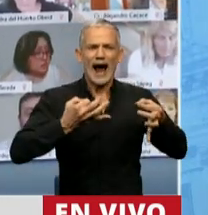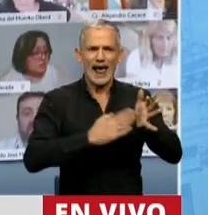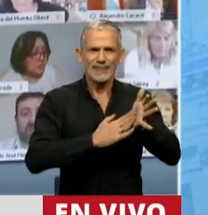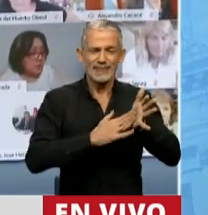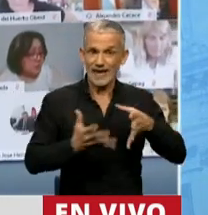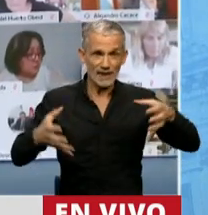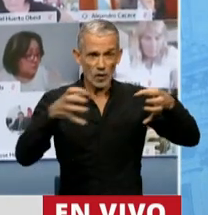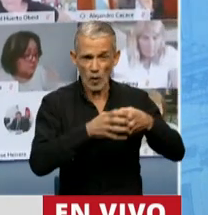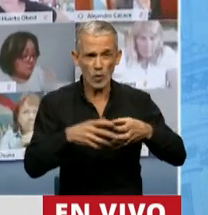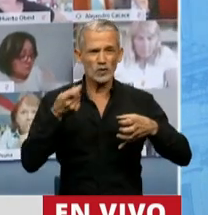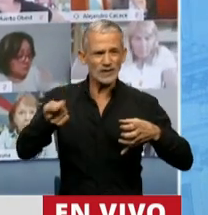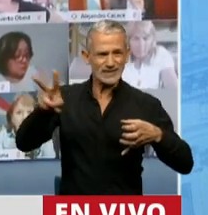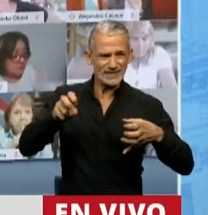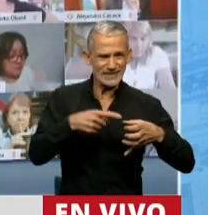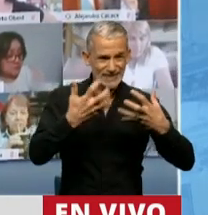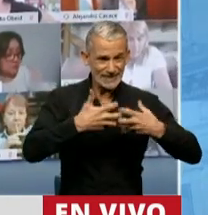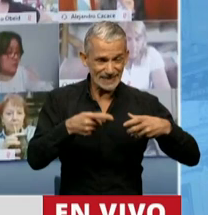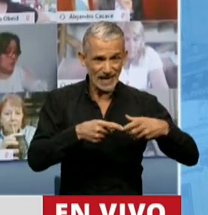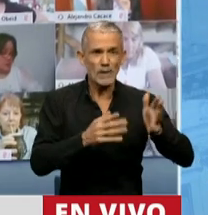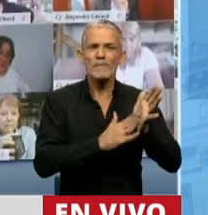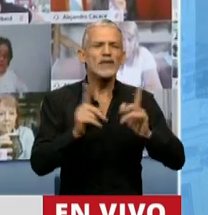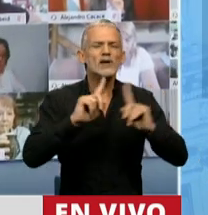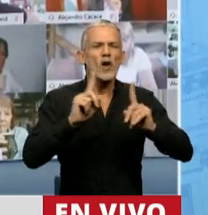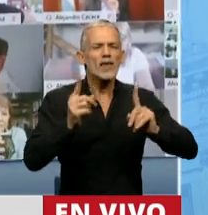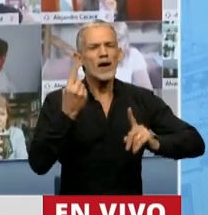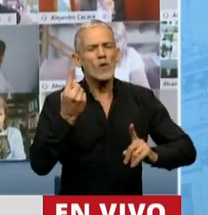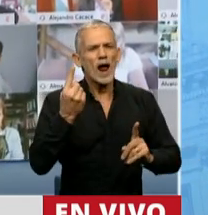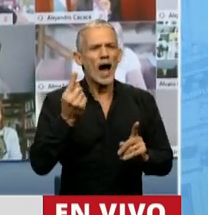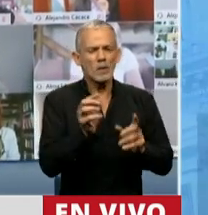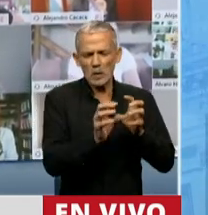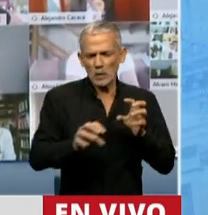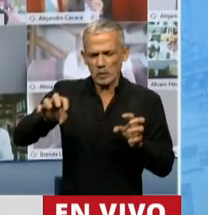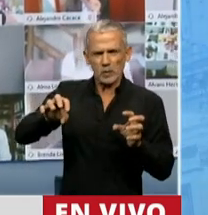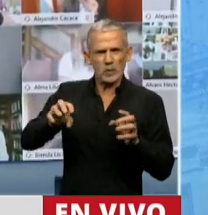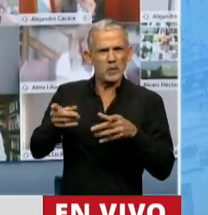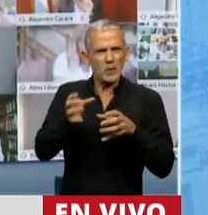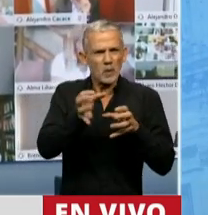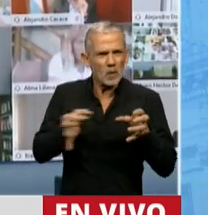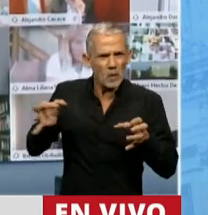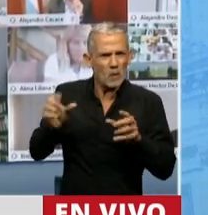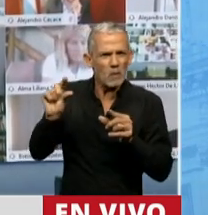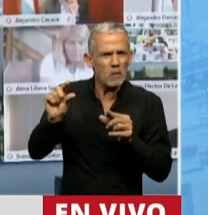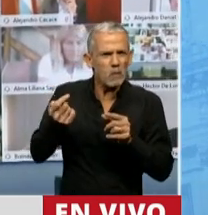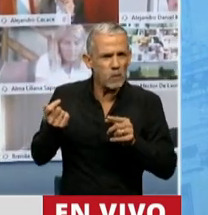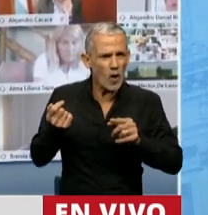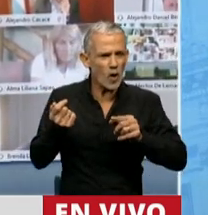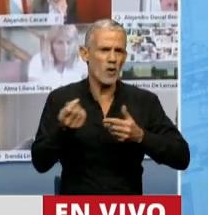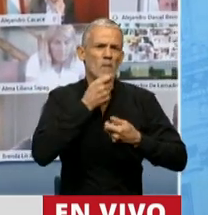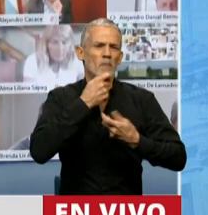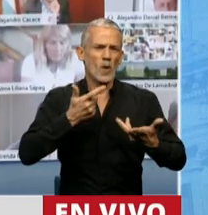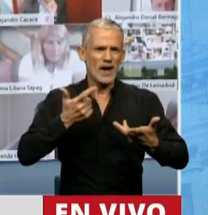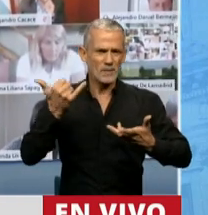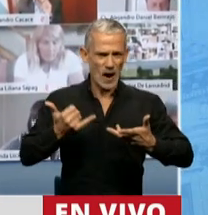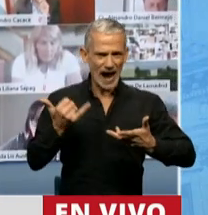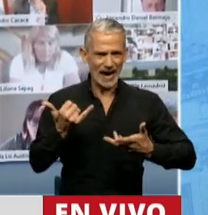del sistema previsional y no de una pequeña porción en términos relativos, como son,